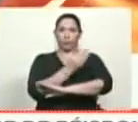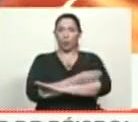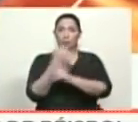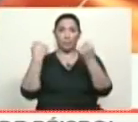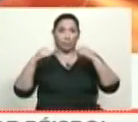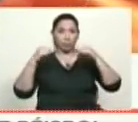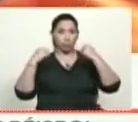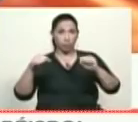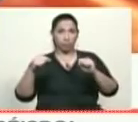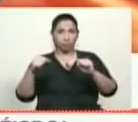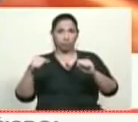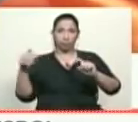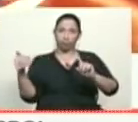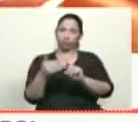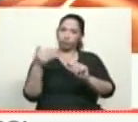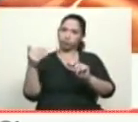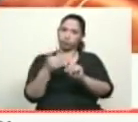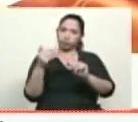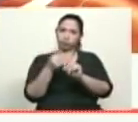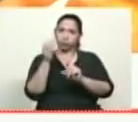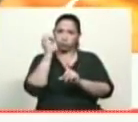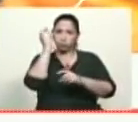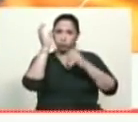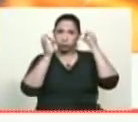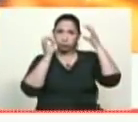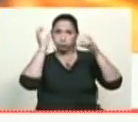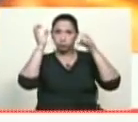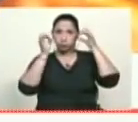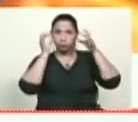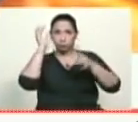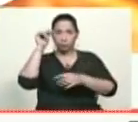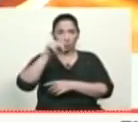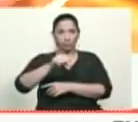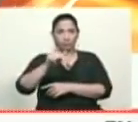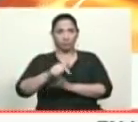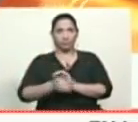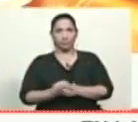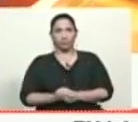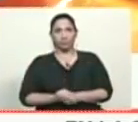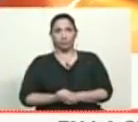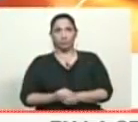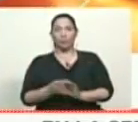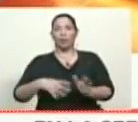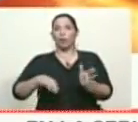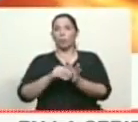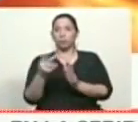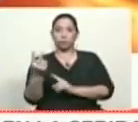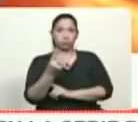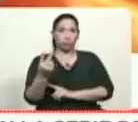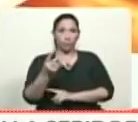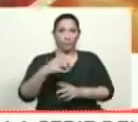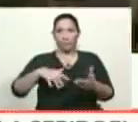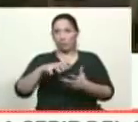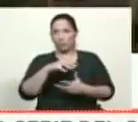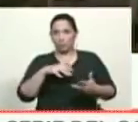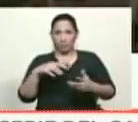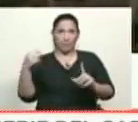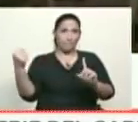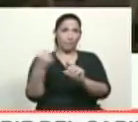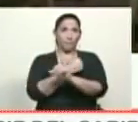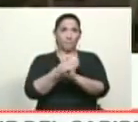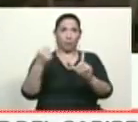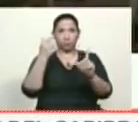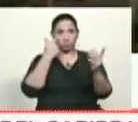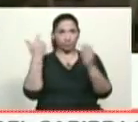están insistiendo, están creando, y aquí está hoy materializándose estos dos ataques. Ahora bien, con este ataque